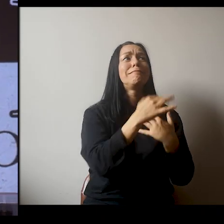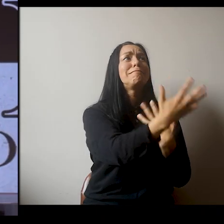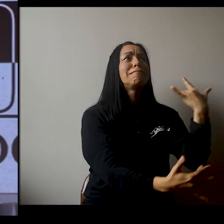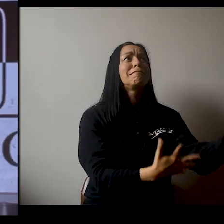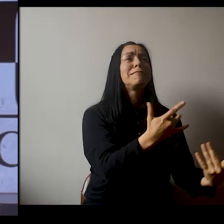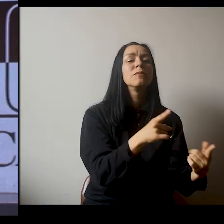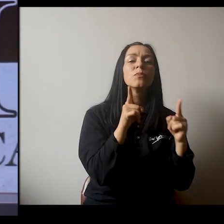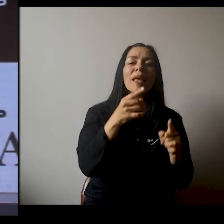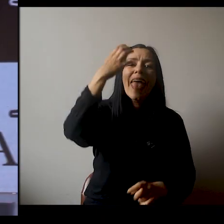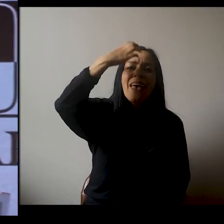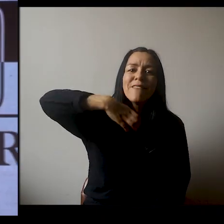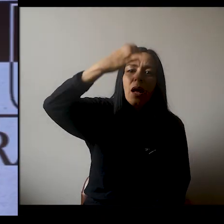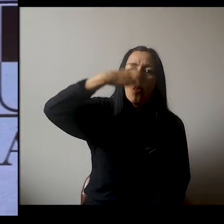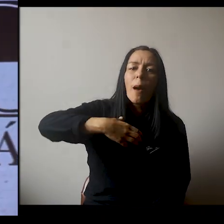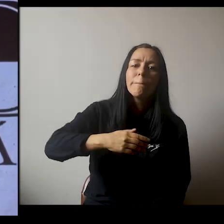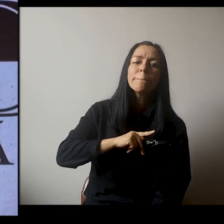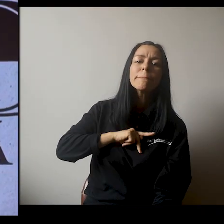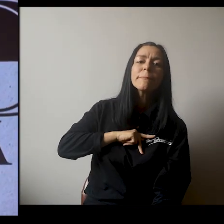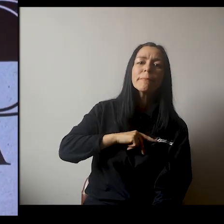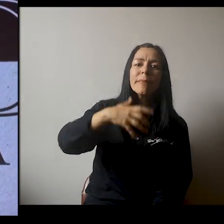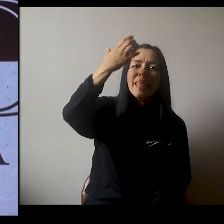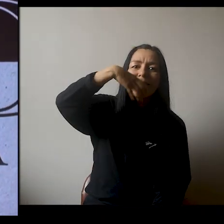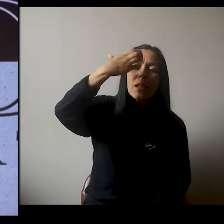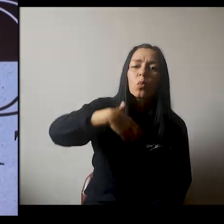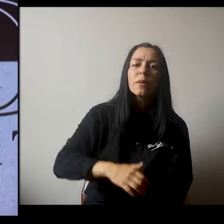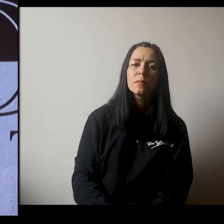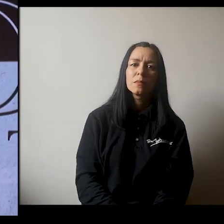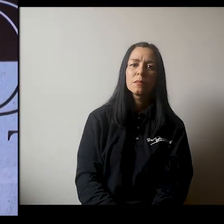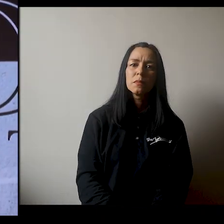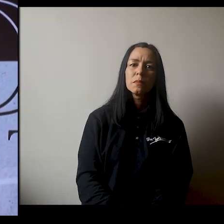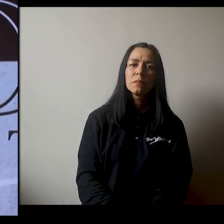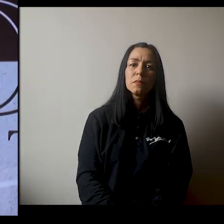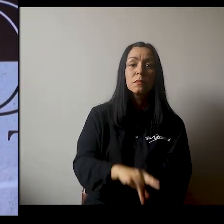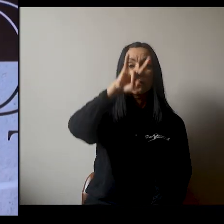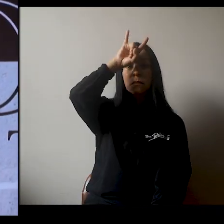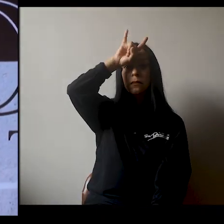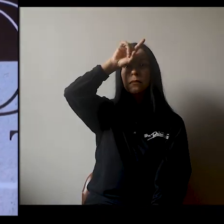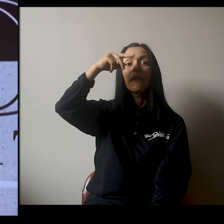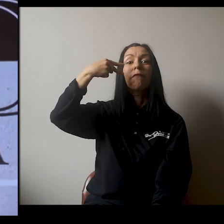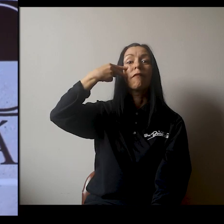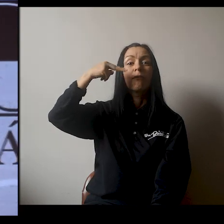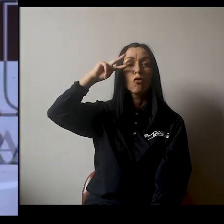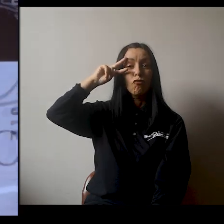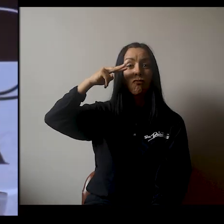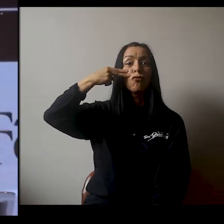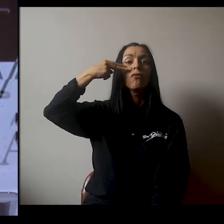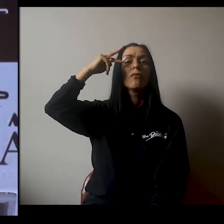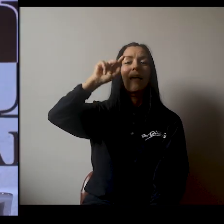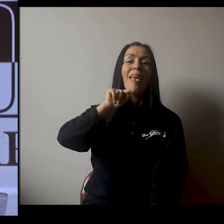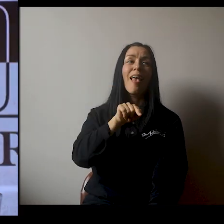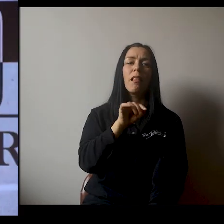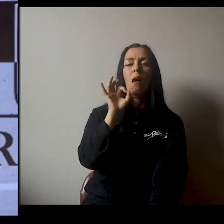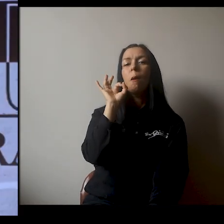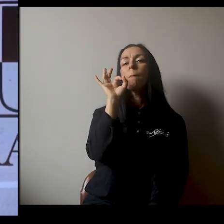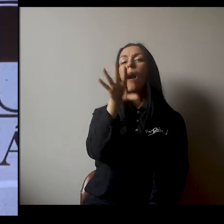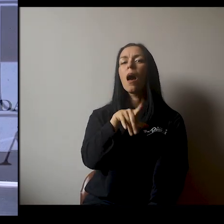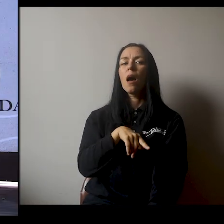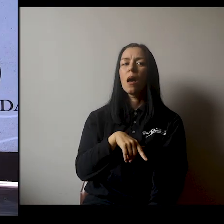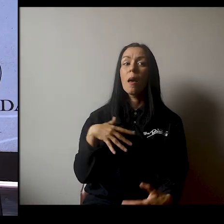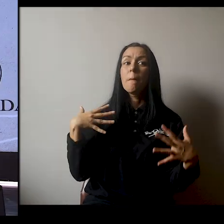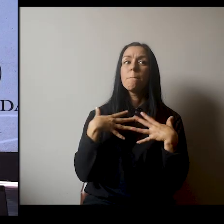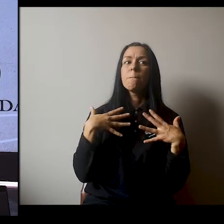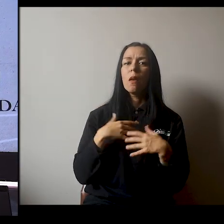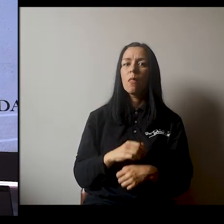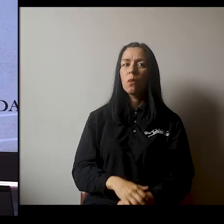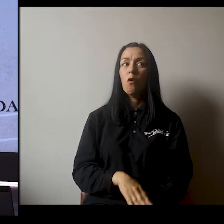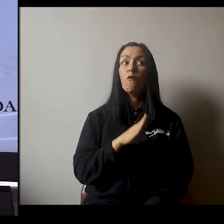Y por eso tenemos que evaluarnos. Ahora, El enemigo es muy astuto y él es el que